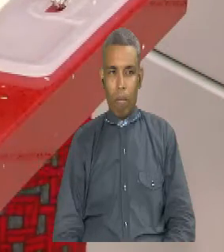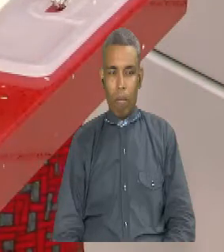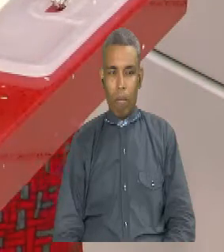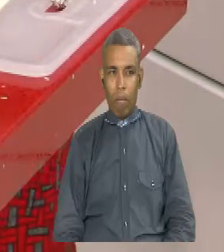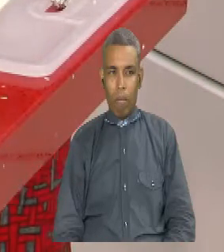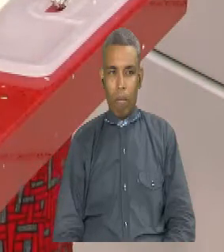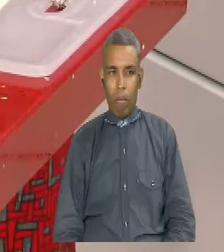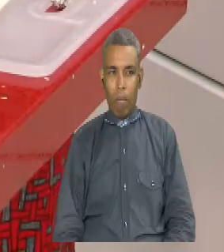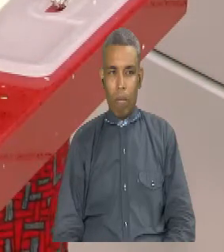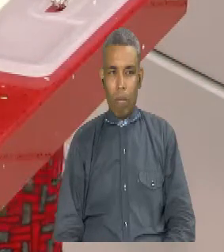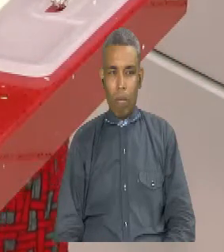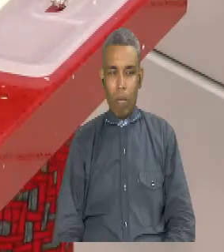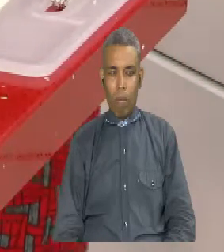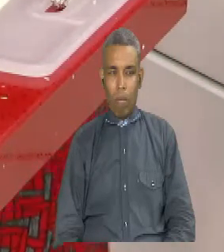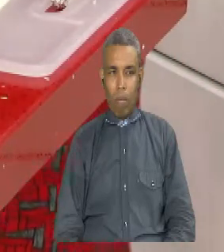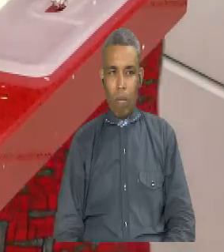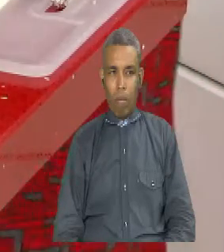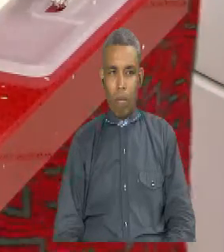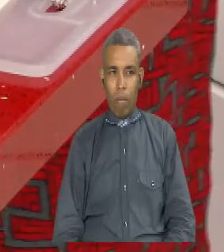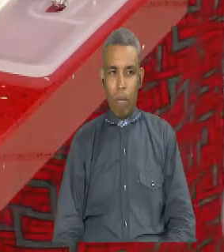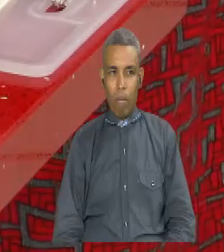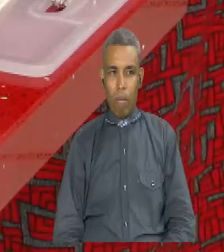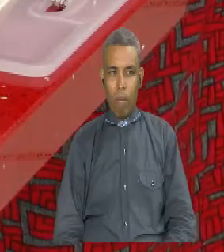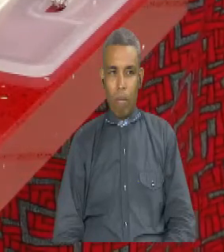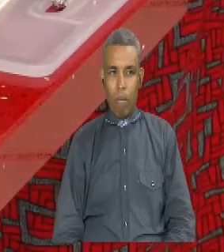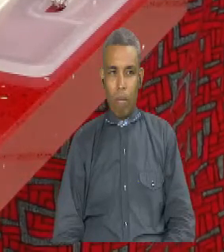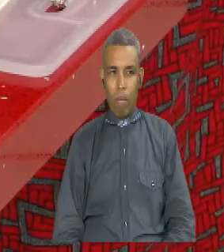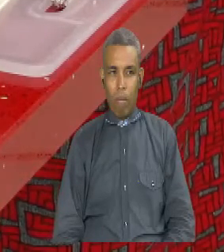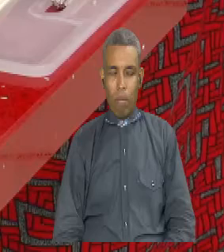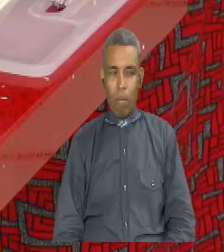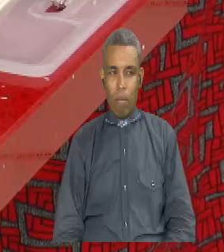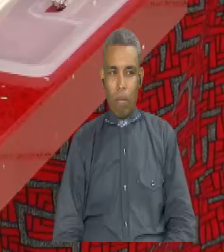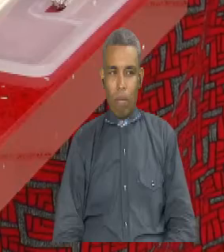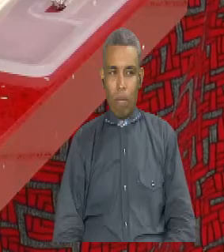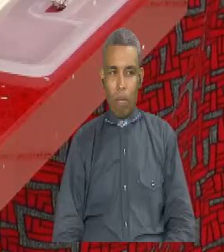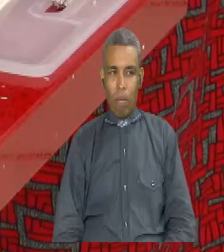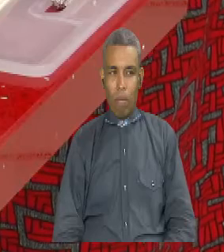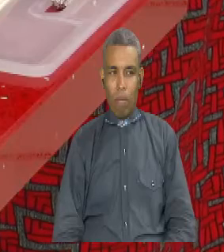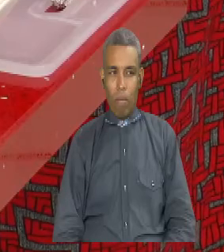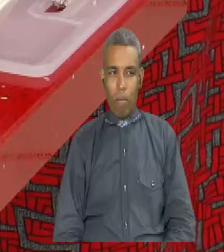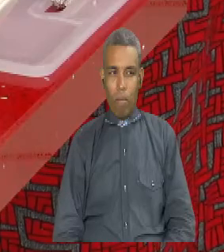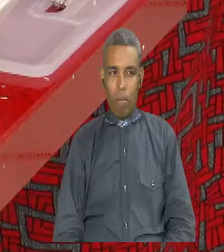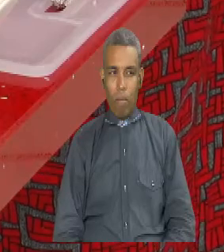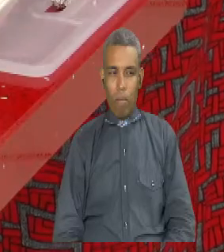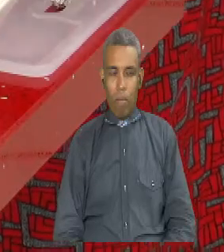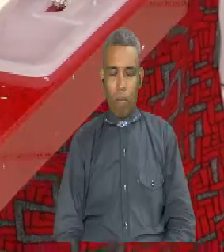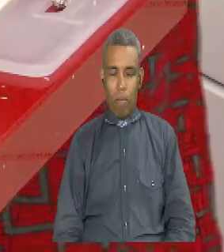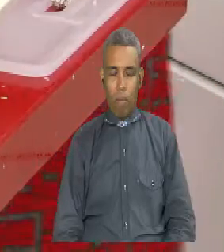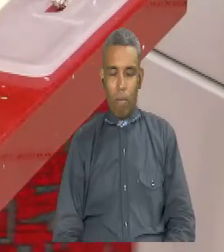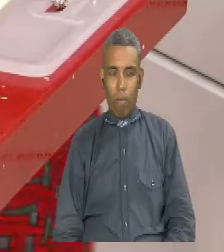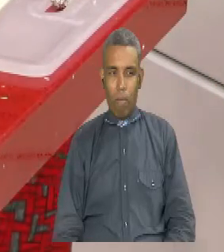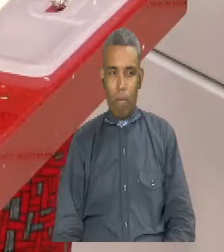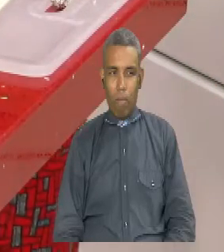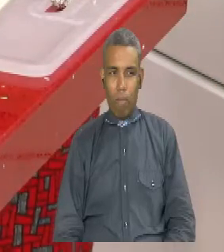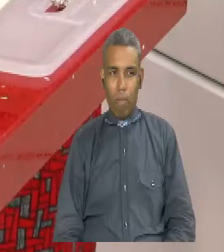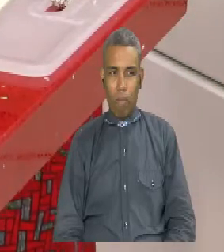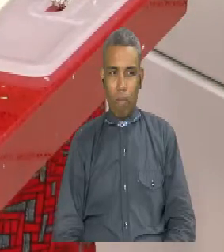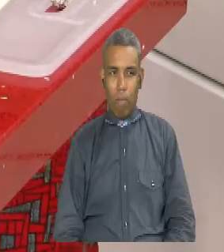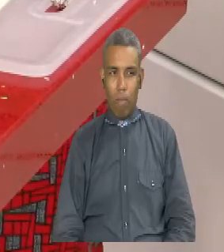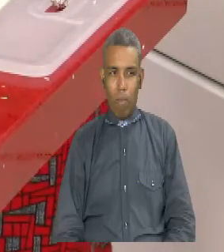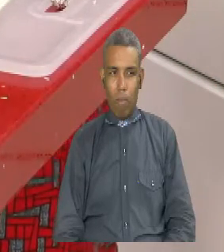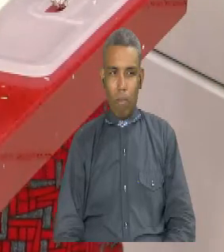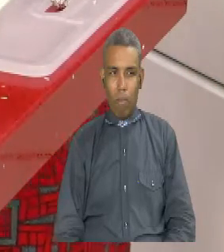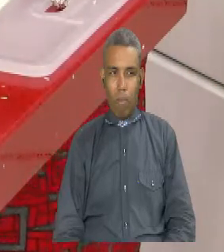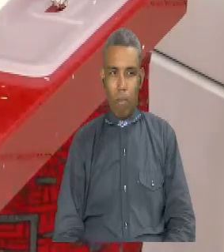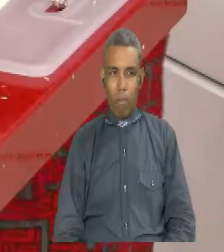queden coronadas. Faltarían las dos que tenemos, que adicionamos después de que